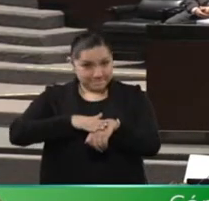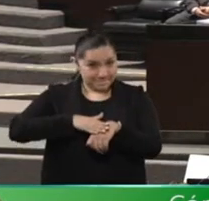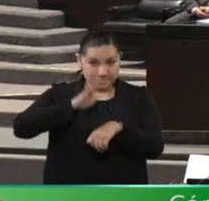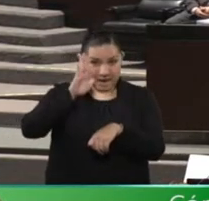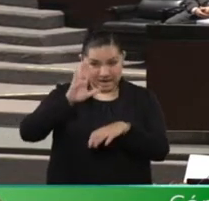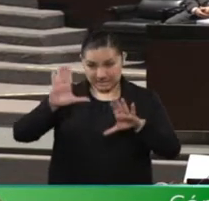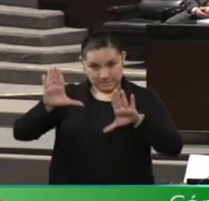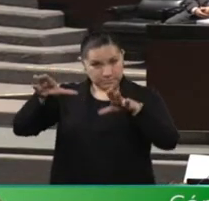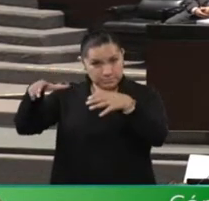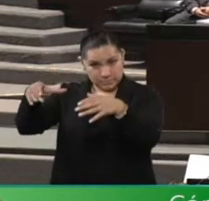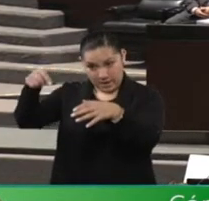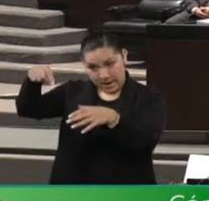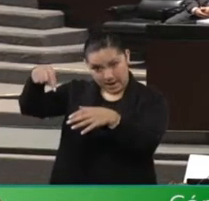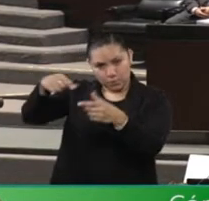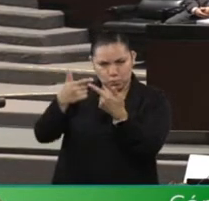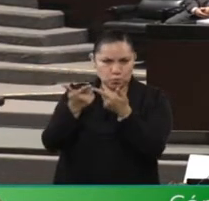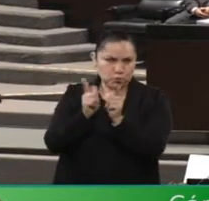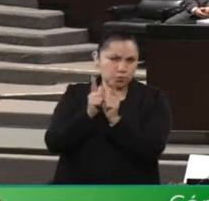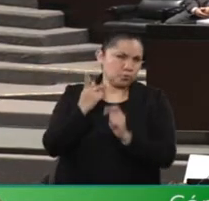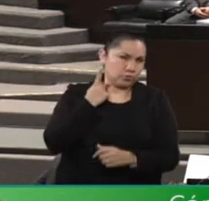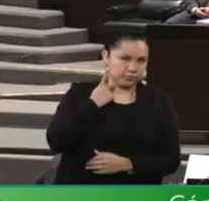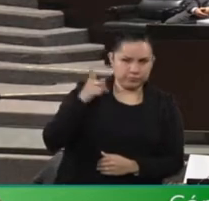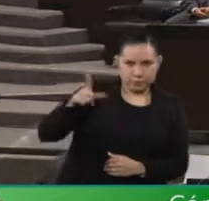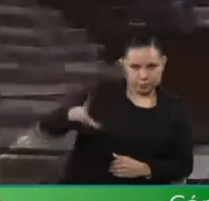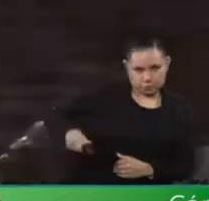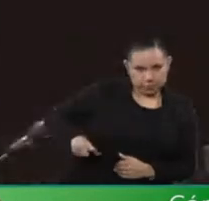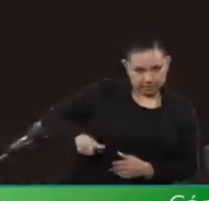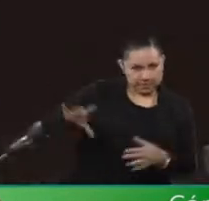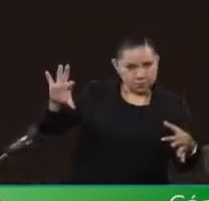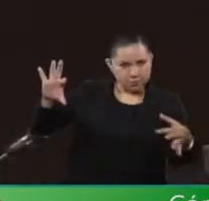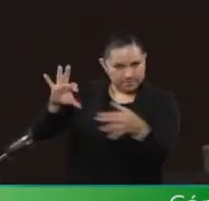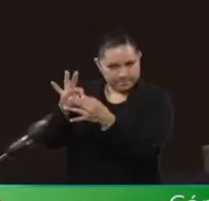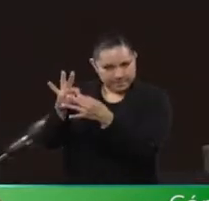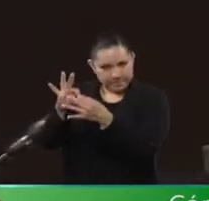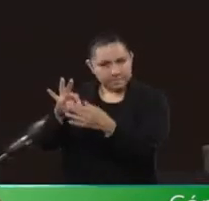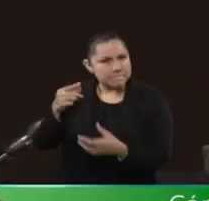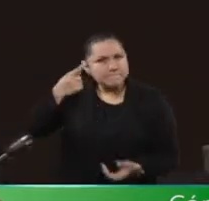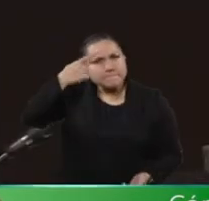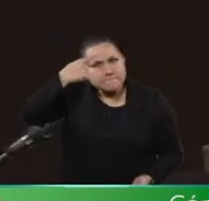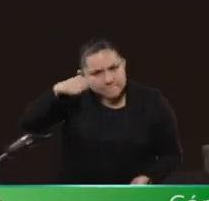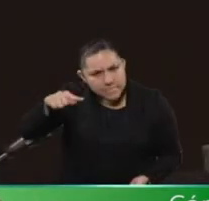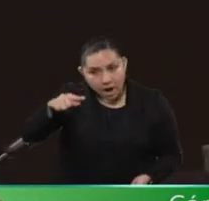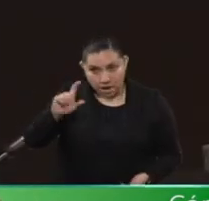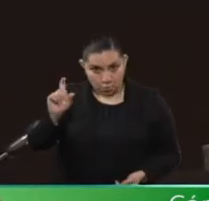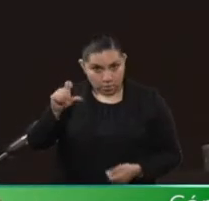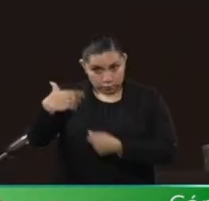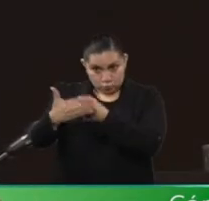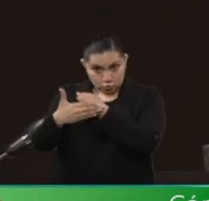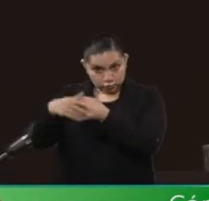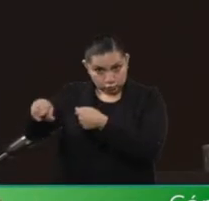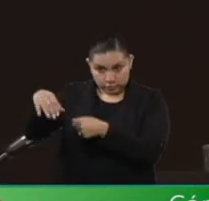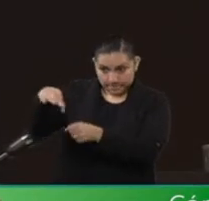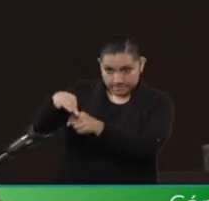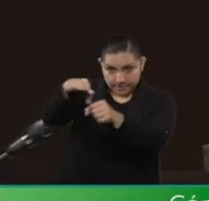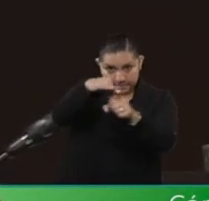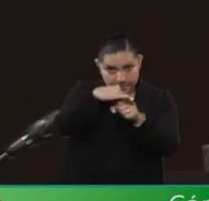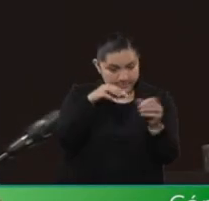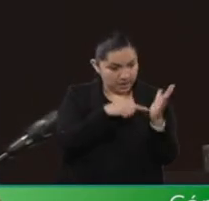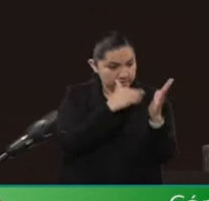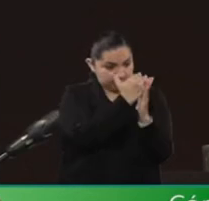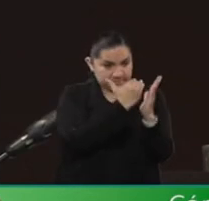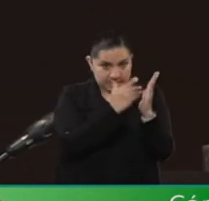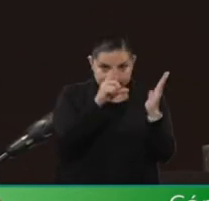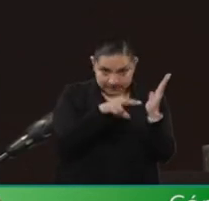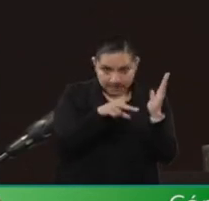parte de la coalición oficialista, para que al votar por el presente dictamen tengan presente a sus representados y las